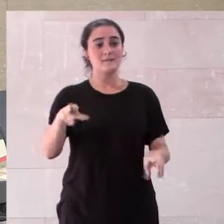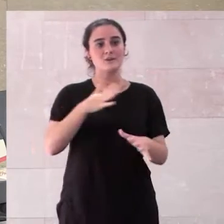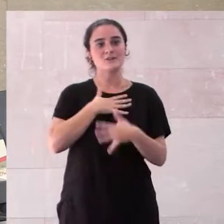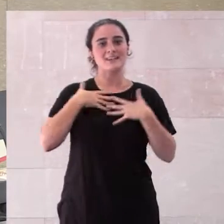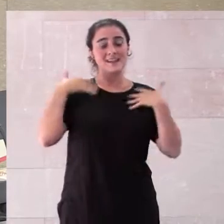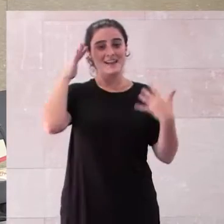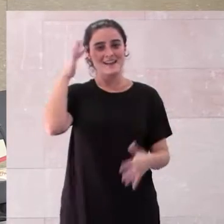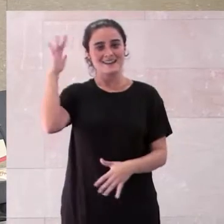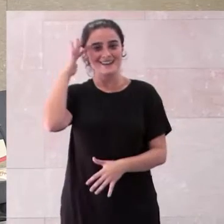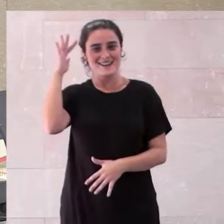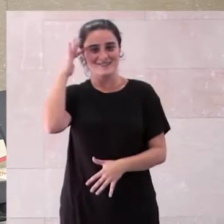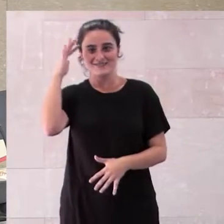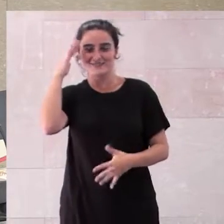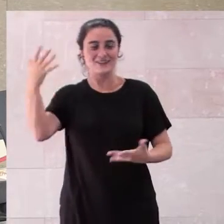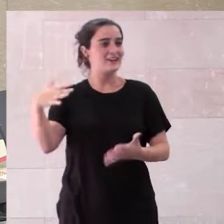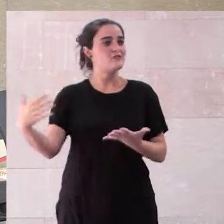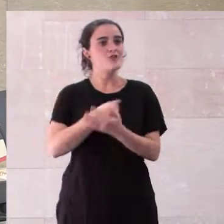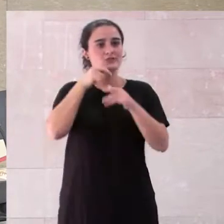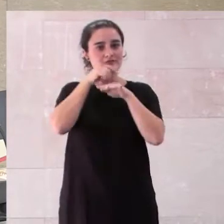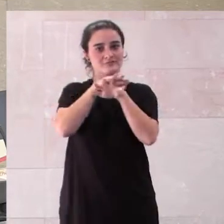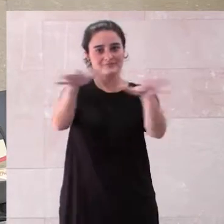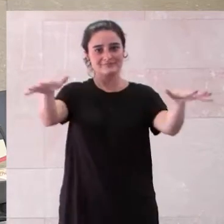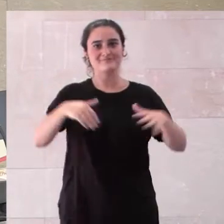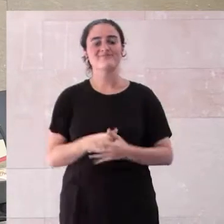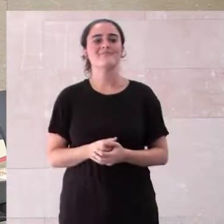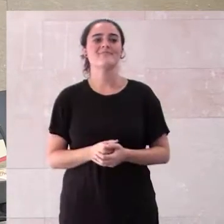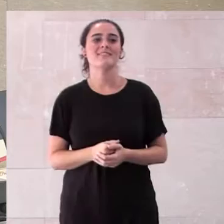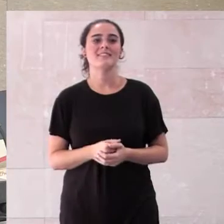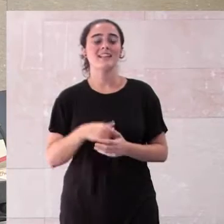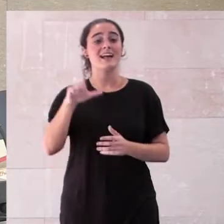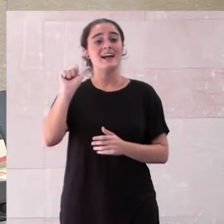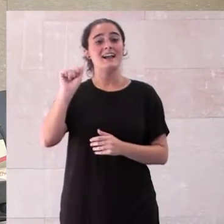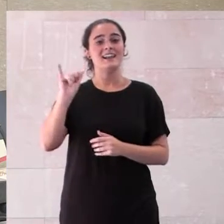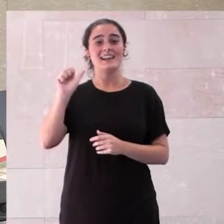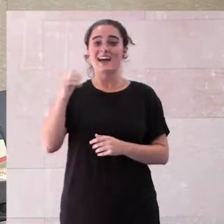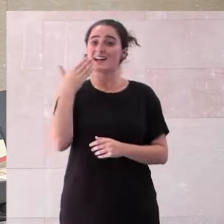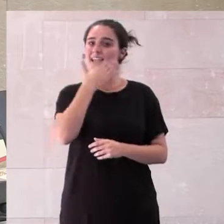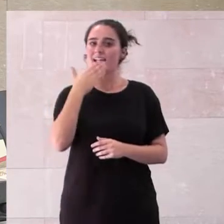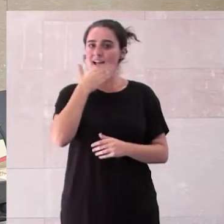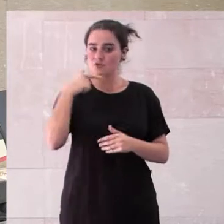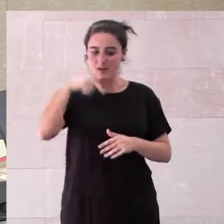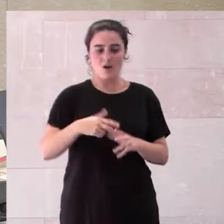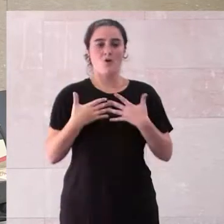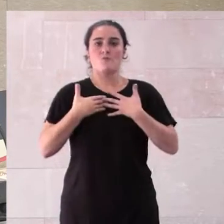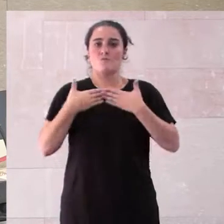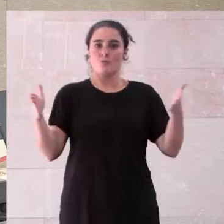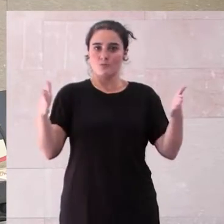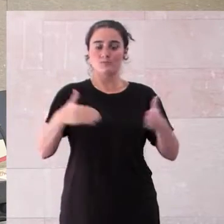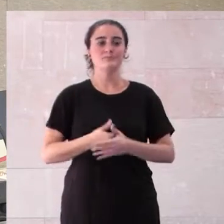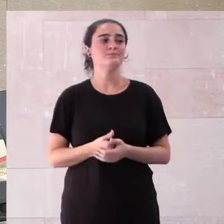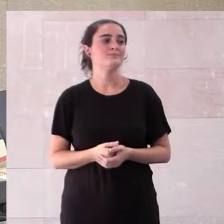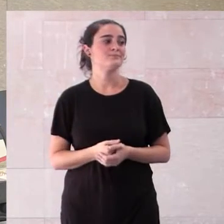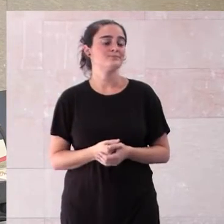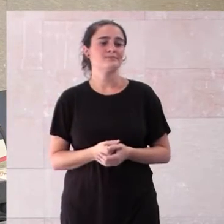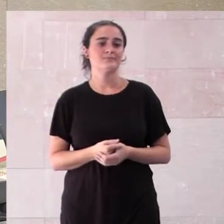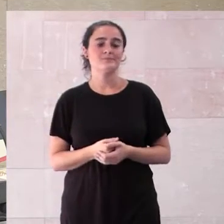dakarkigun ilusio hau ere, guztioi helaraztea, ez da? Laia Eskolaren inaugurazio ekitaldia ospatzen dugu gaur, eta,